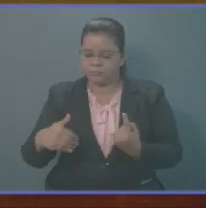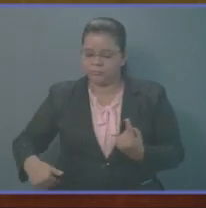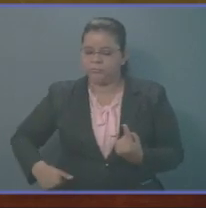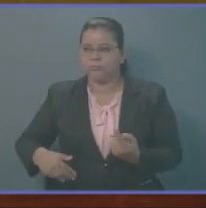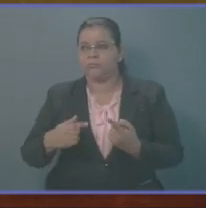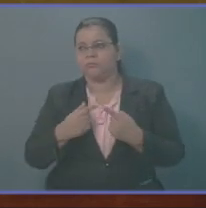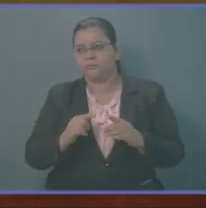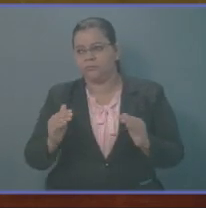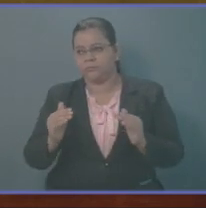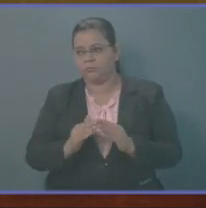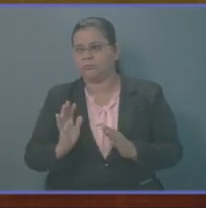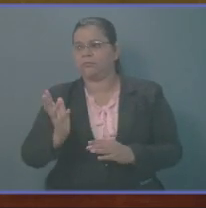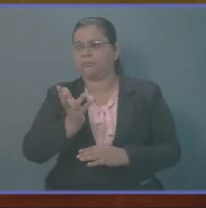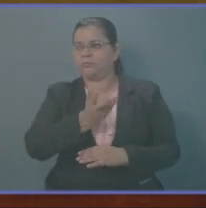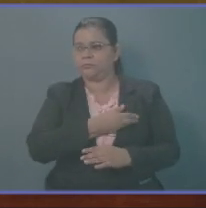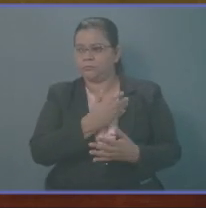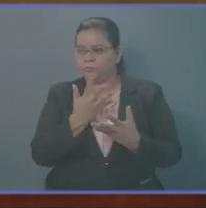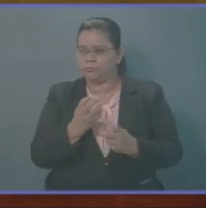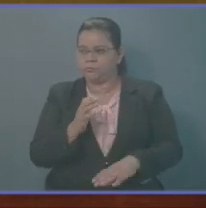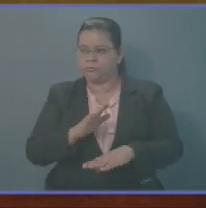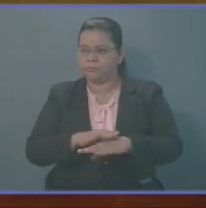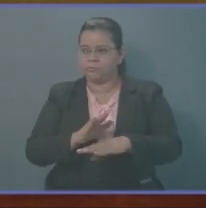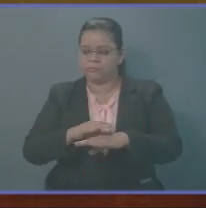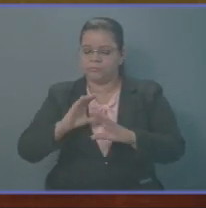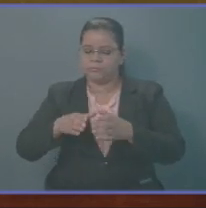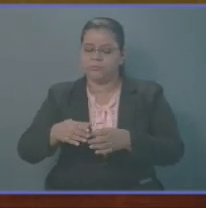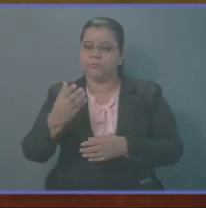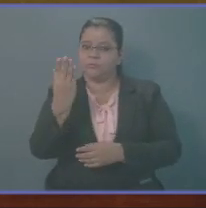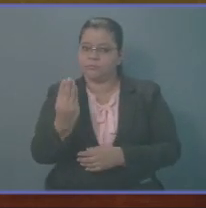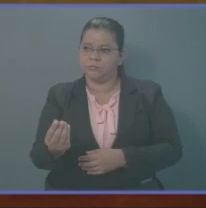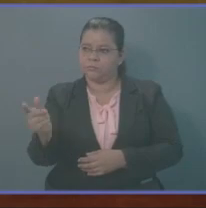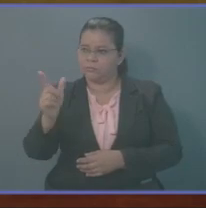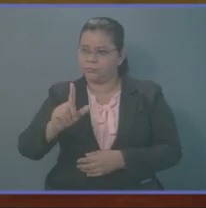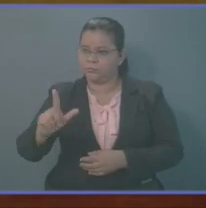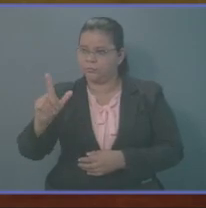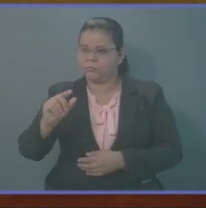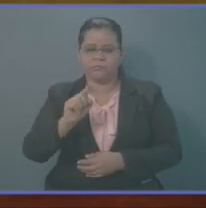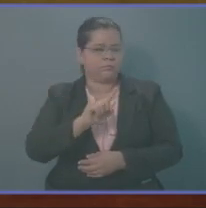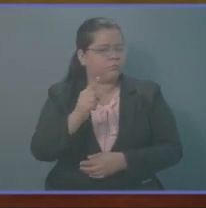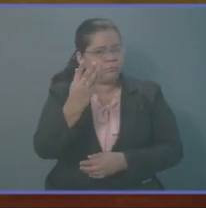de eso, nosotros vamos a convocar a esa comisión el día lunes, no día de plenaria.